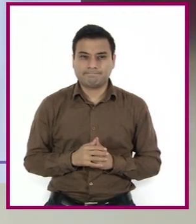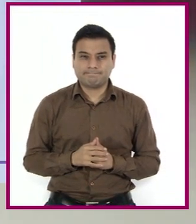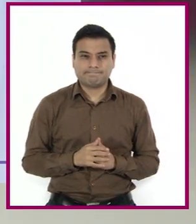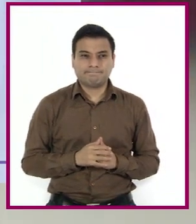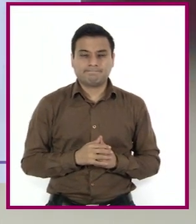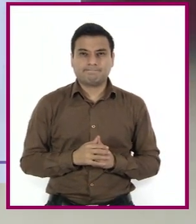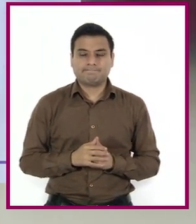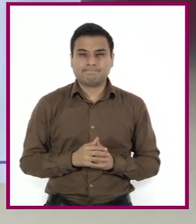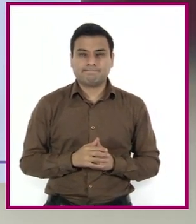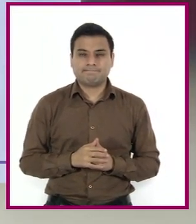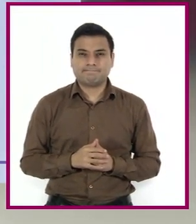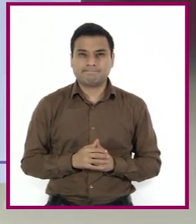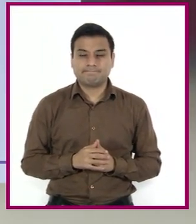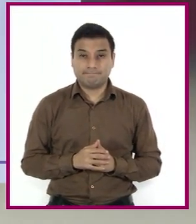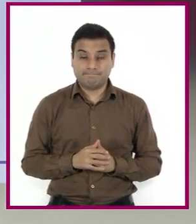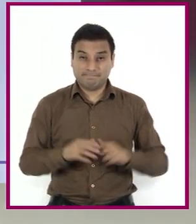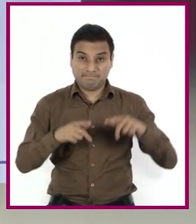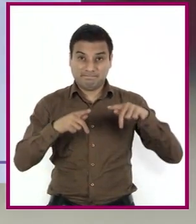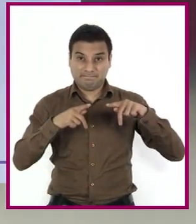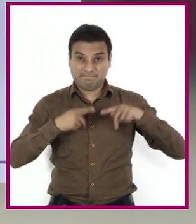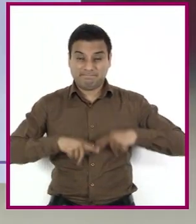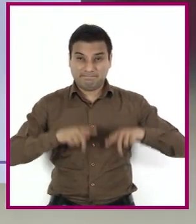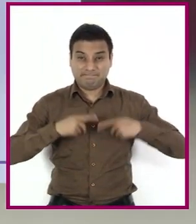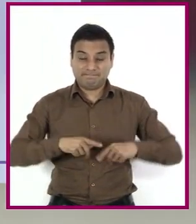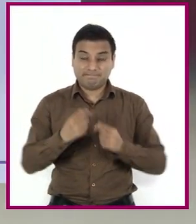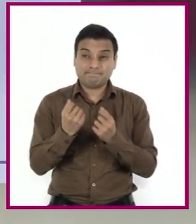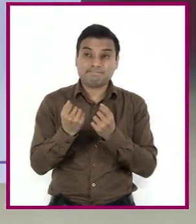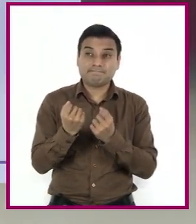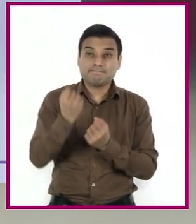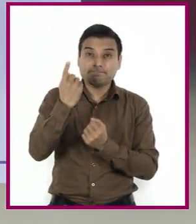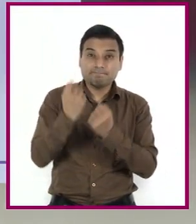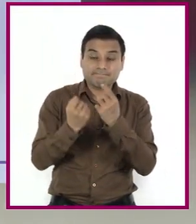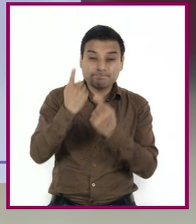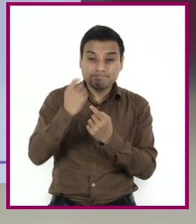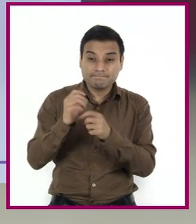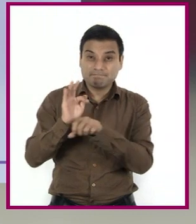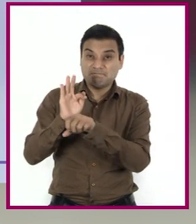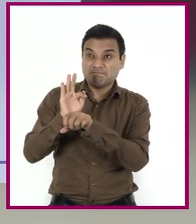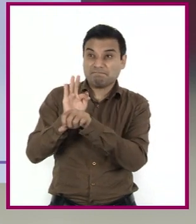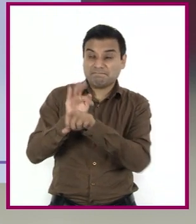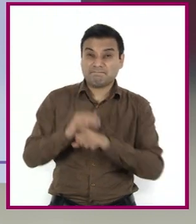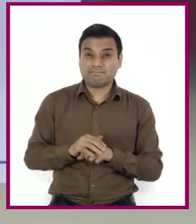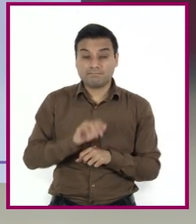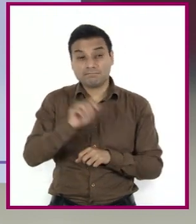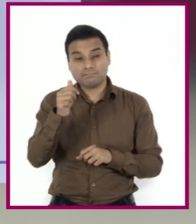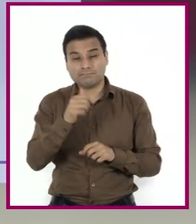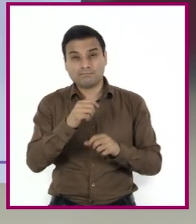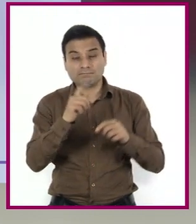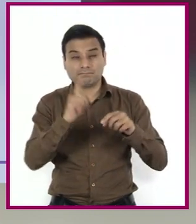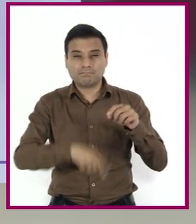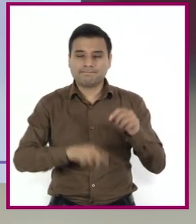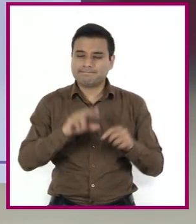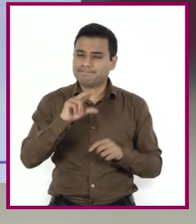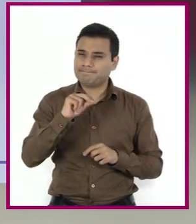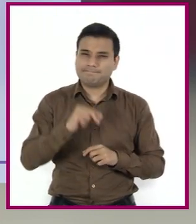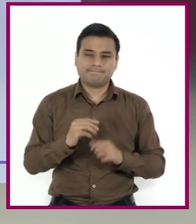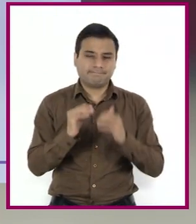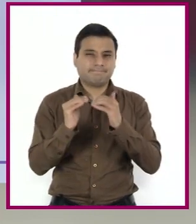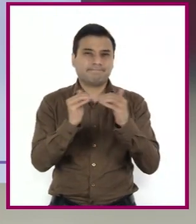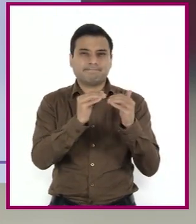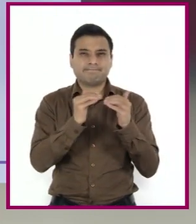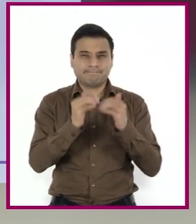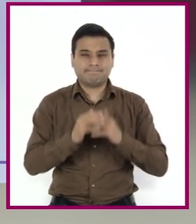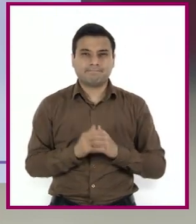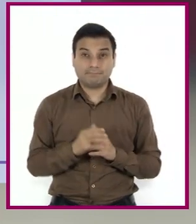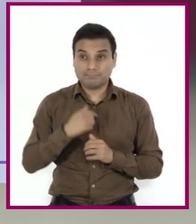injustas al prestar los servicios públicos o al distribuir los beneficios de las acciones de gobierno. No toman